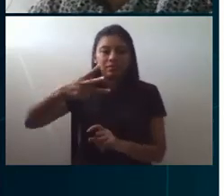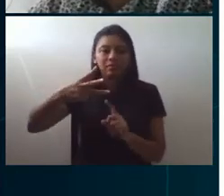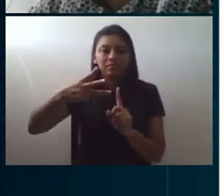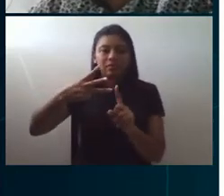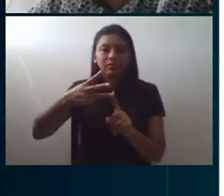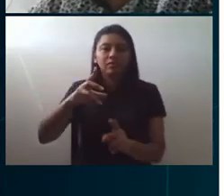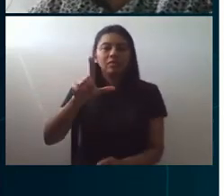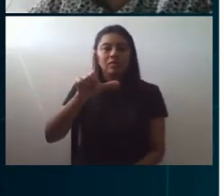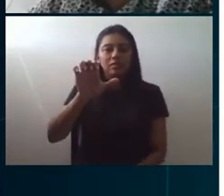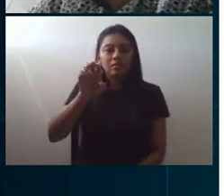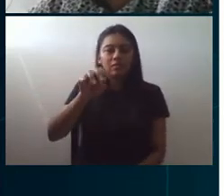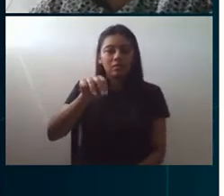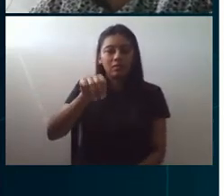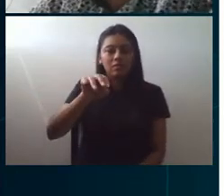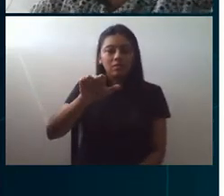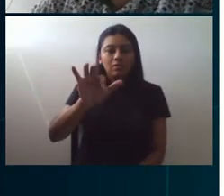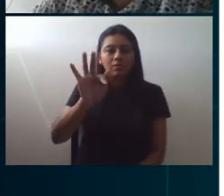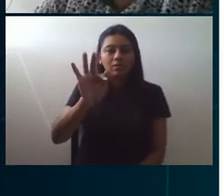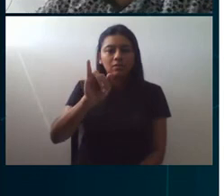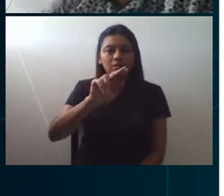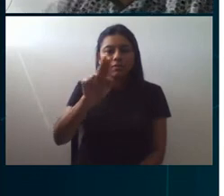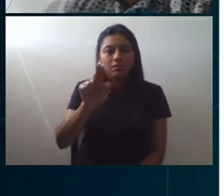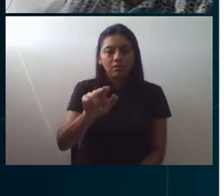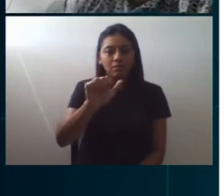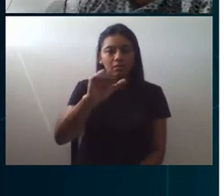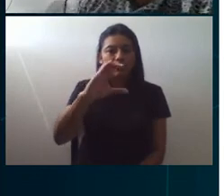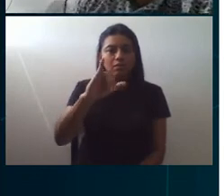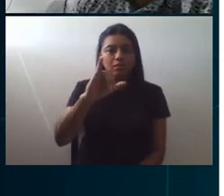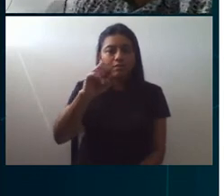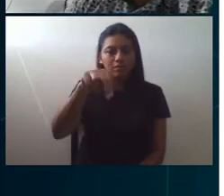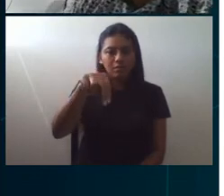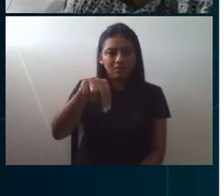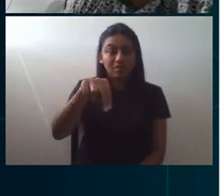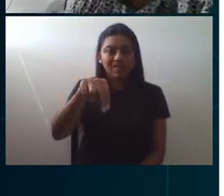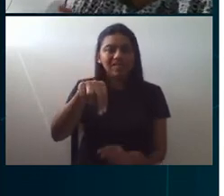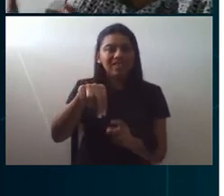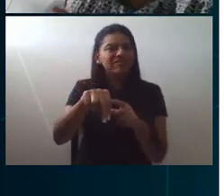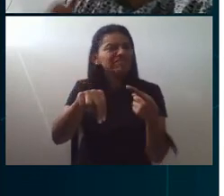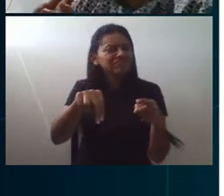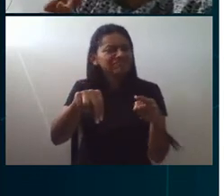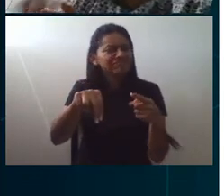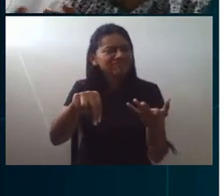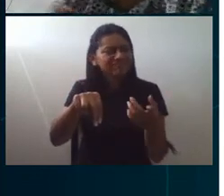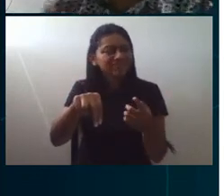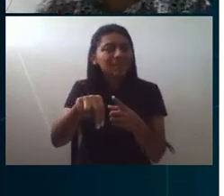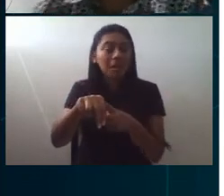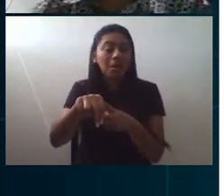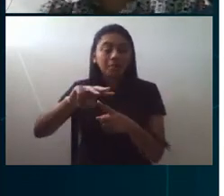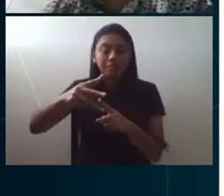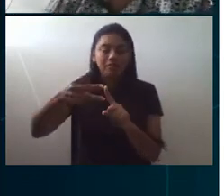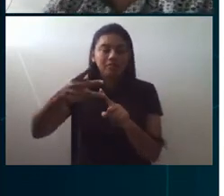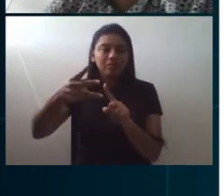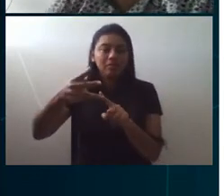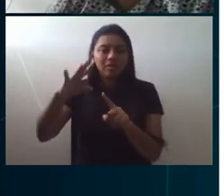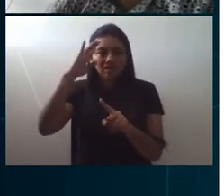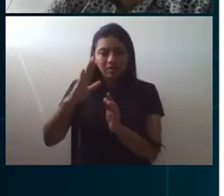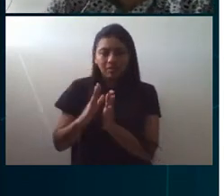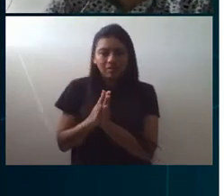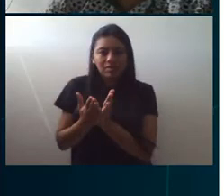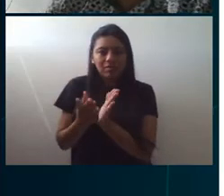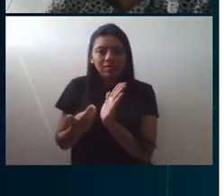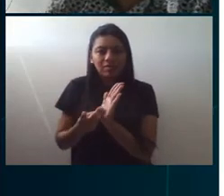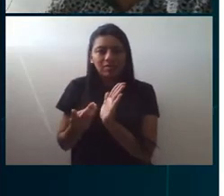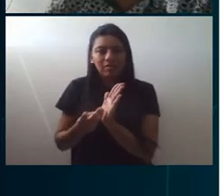es volver entonces a lo que es lo que se llama a su forma de diccionario. Digamos, no es el término más técnico, pero cuando se